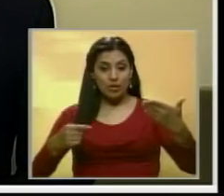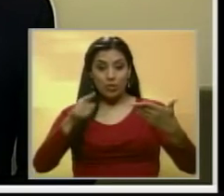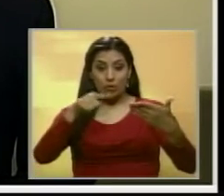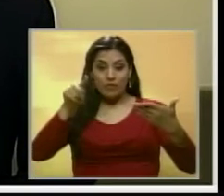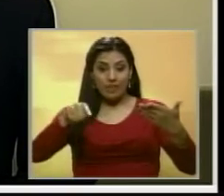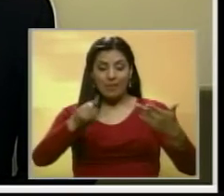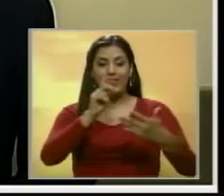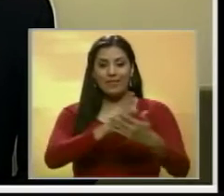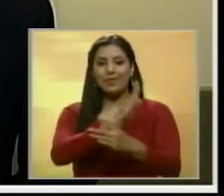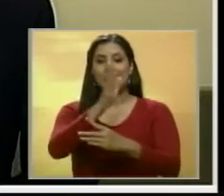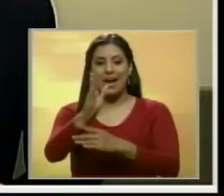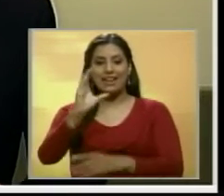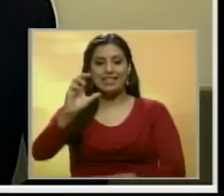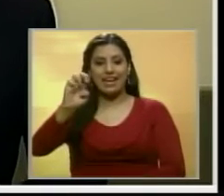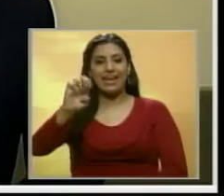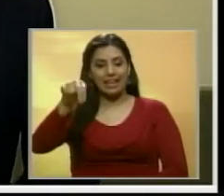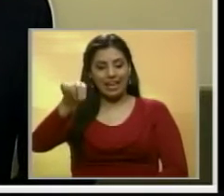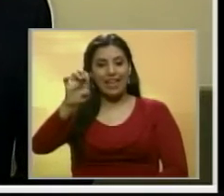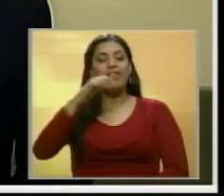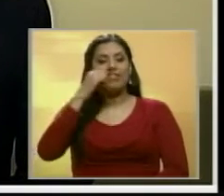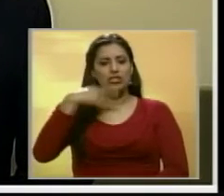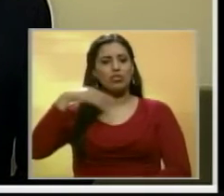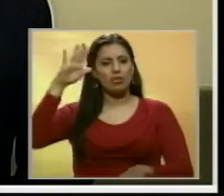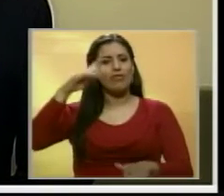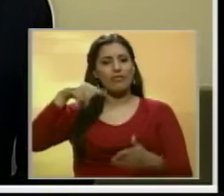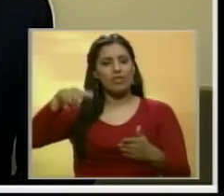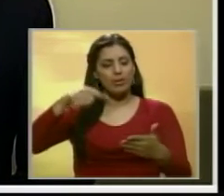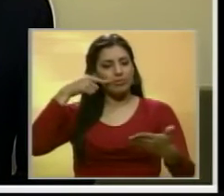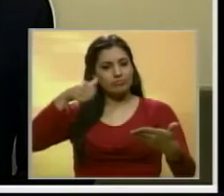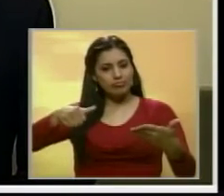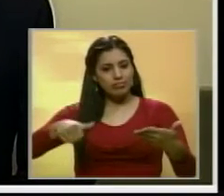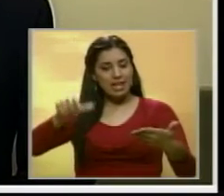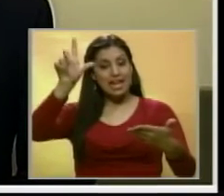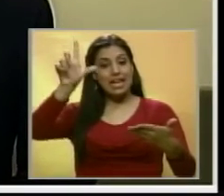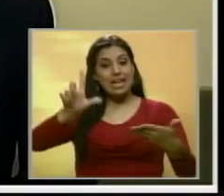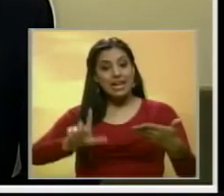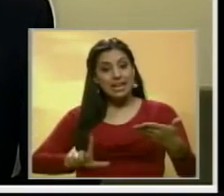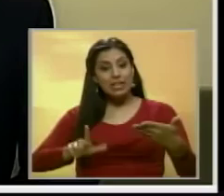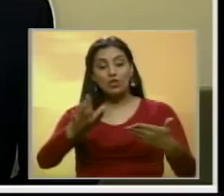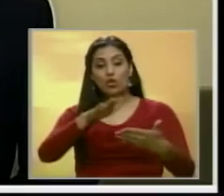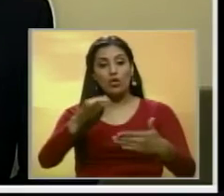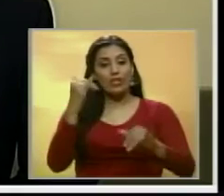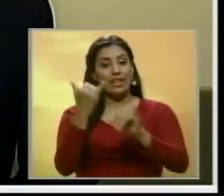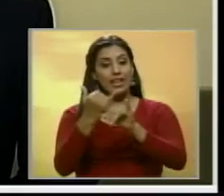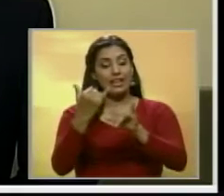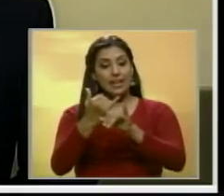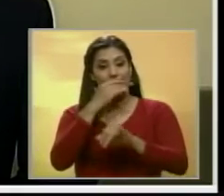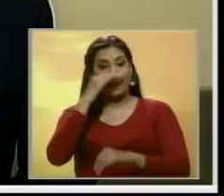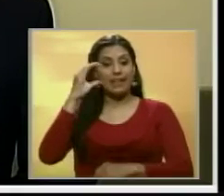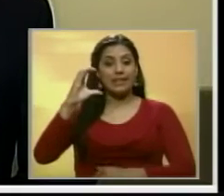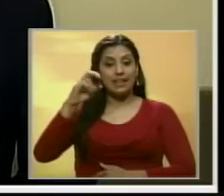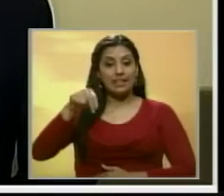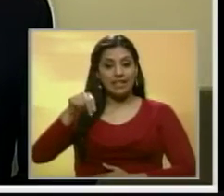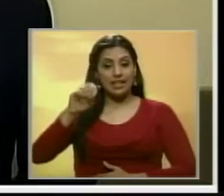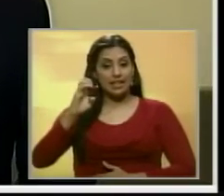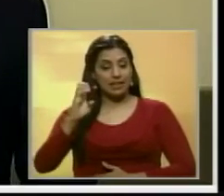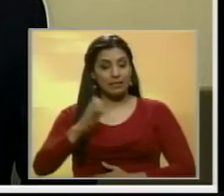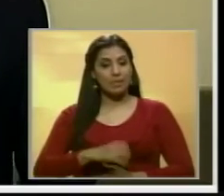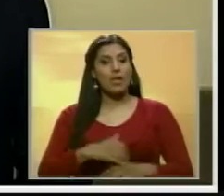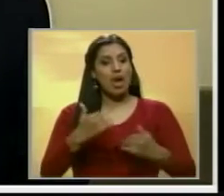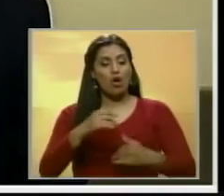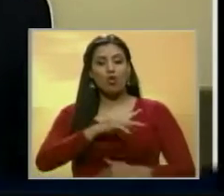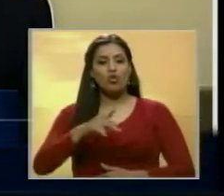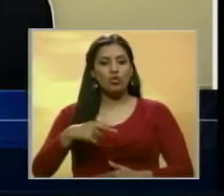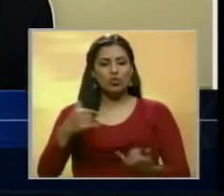validar las firmas están ya publicadas en un listado que aparece en la página web del Consejo Nacional Electoral. Vamos